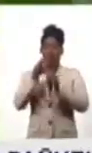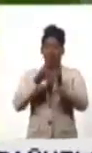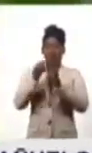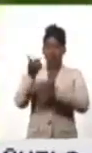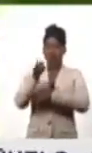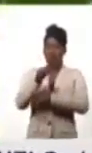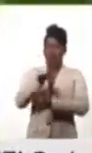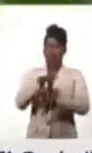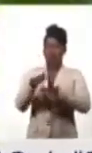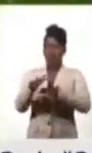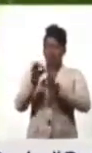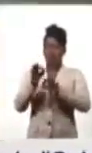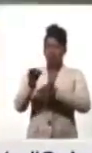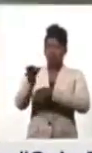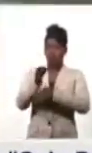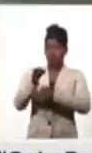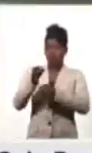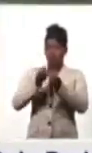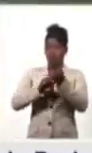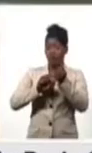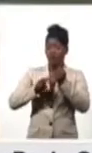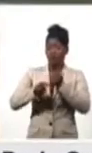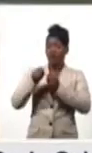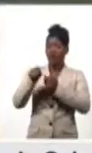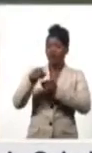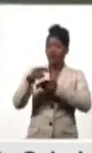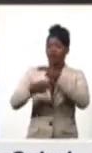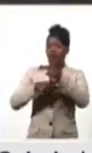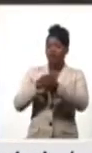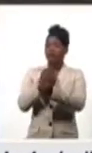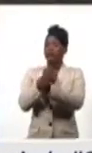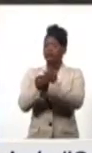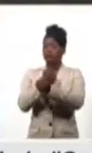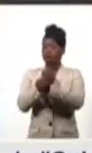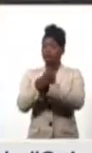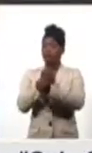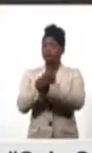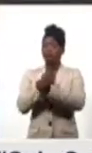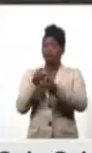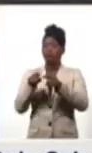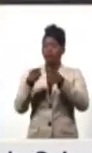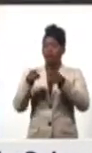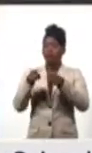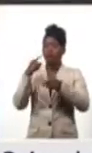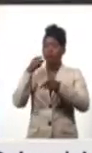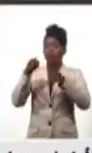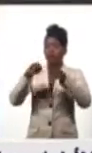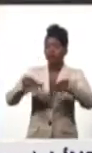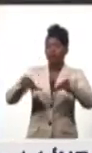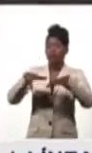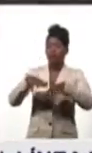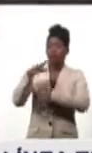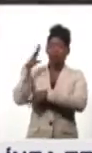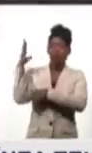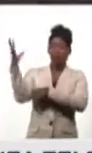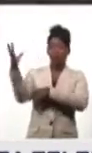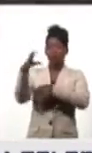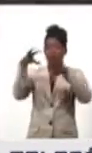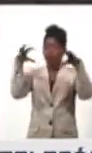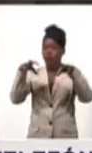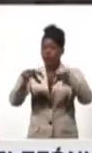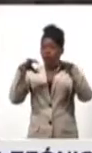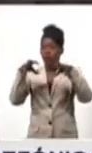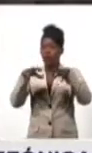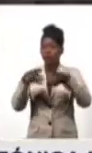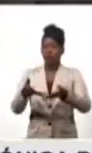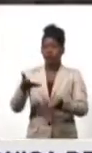4 estudios de peligro, vulnerabilidad y riesgo bajo la coordinación del Centro Meteorológico Provincial, que tuvo en cuenta